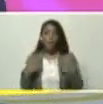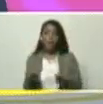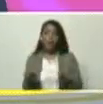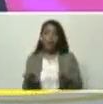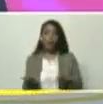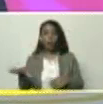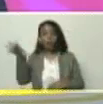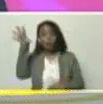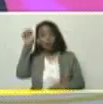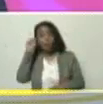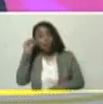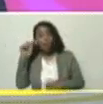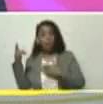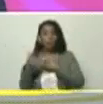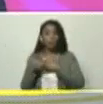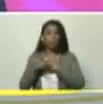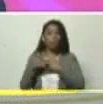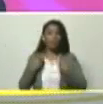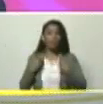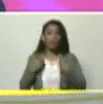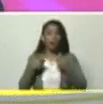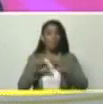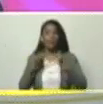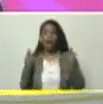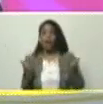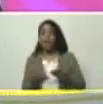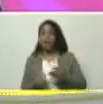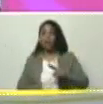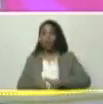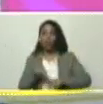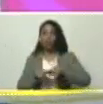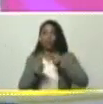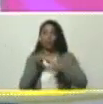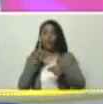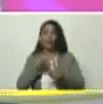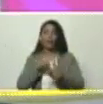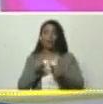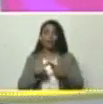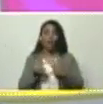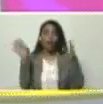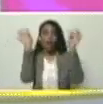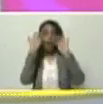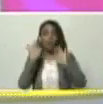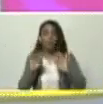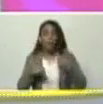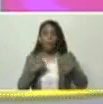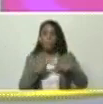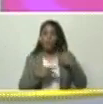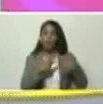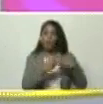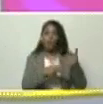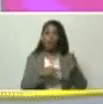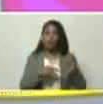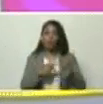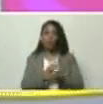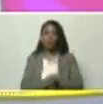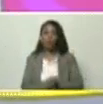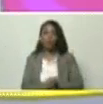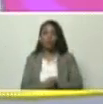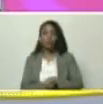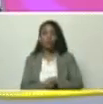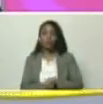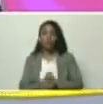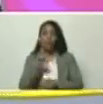el entendimiento que nos toca vivir una pandemia. Construir, entonces, las formas y los procesos para la producción en